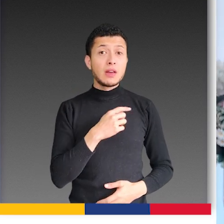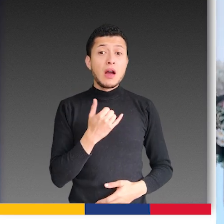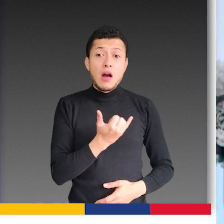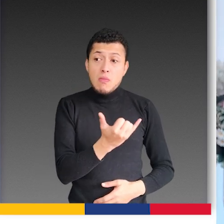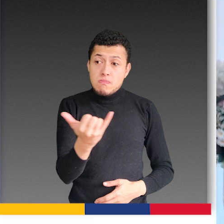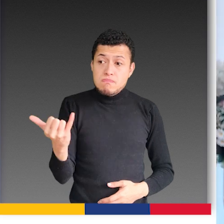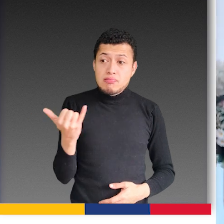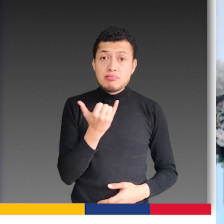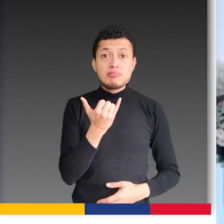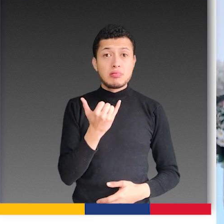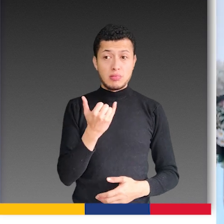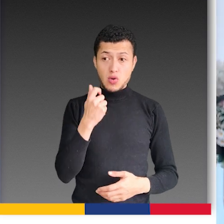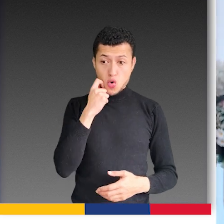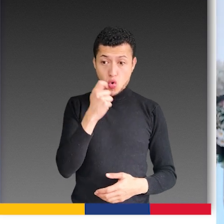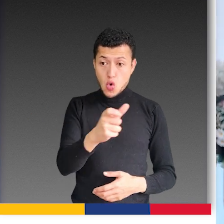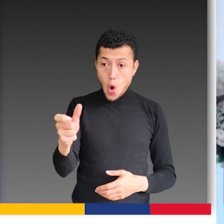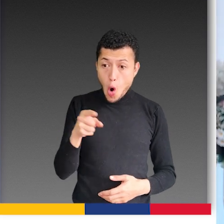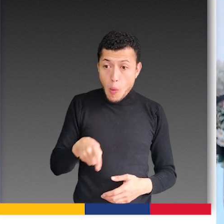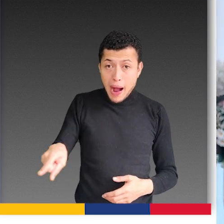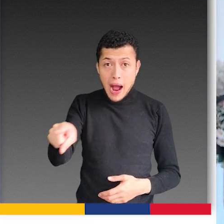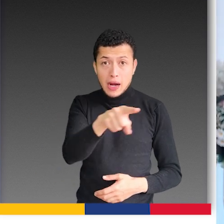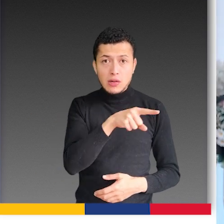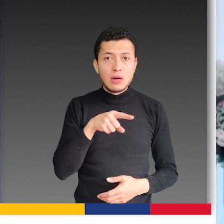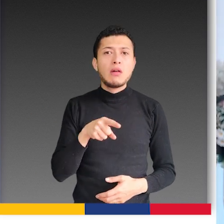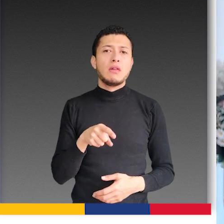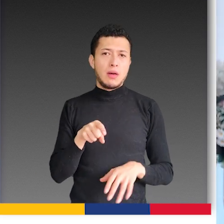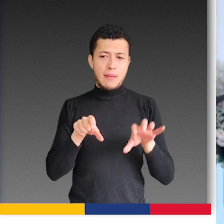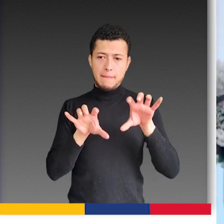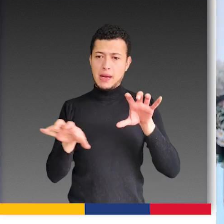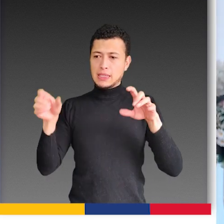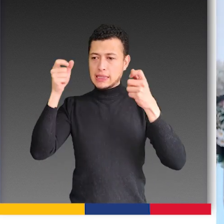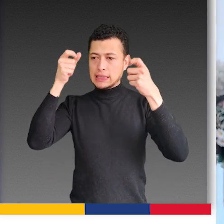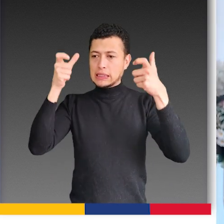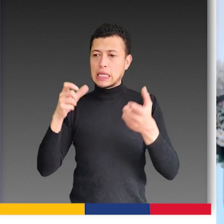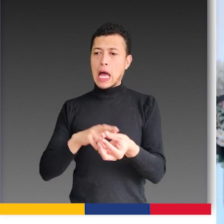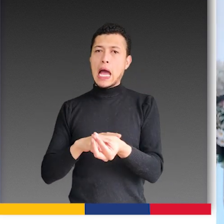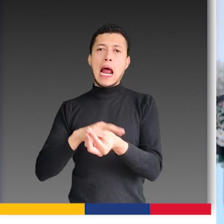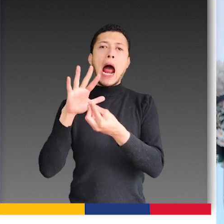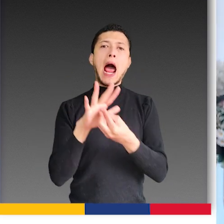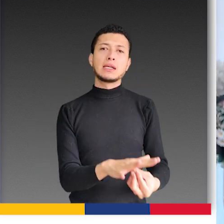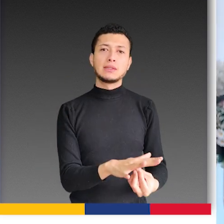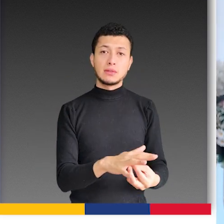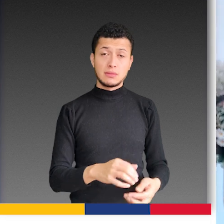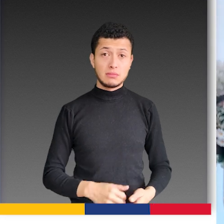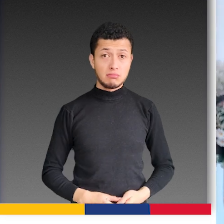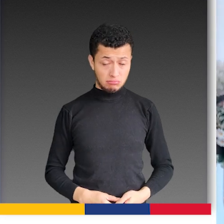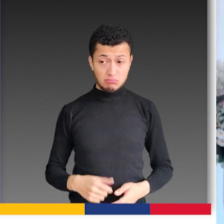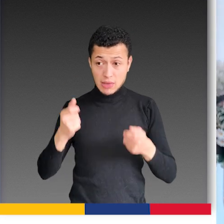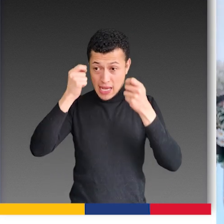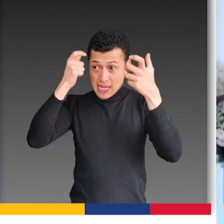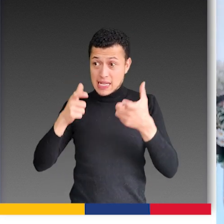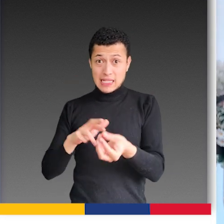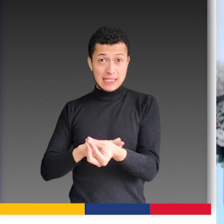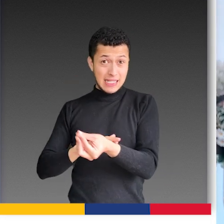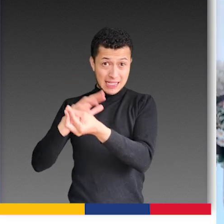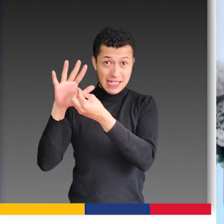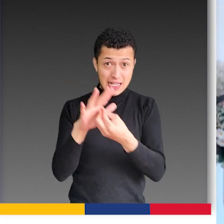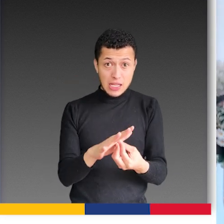Nosotros asistimos a una humanidad que tiene como estructura estados raciales,